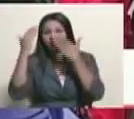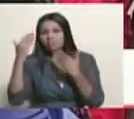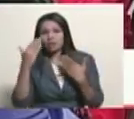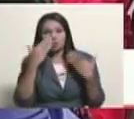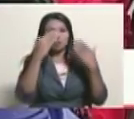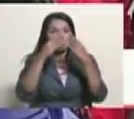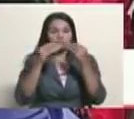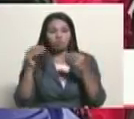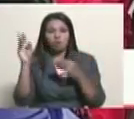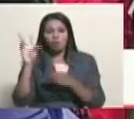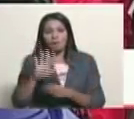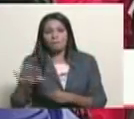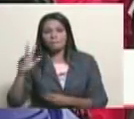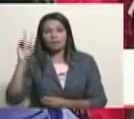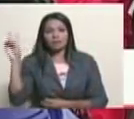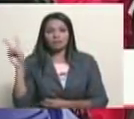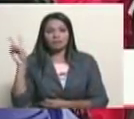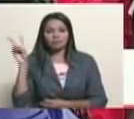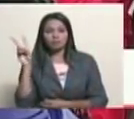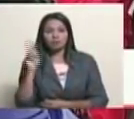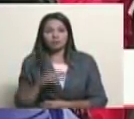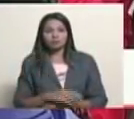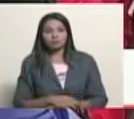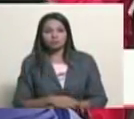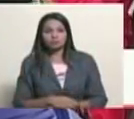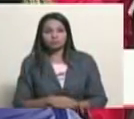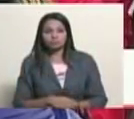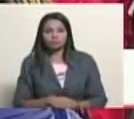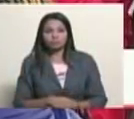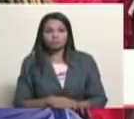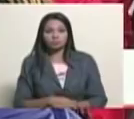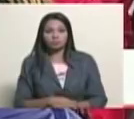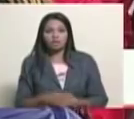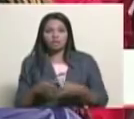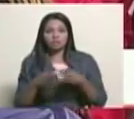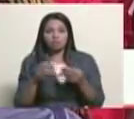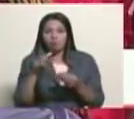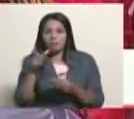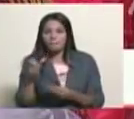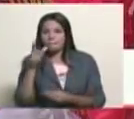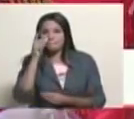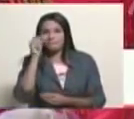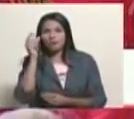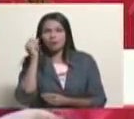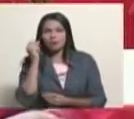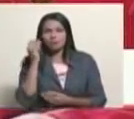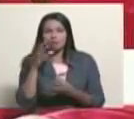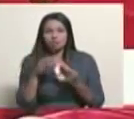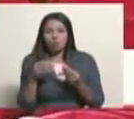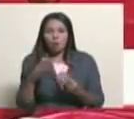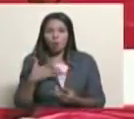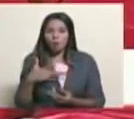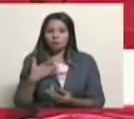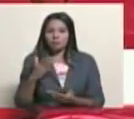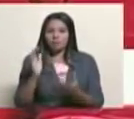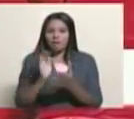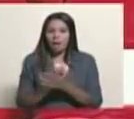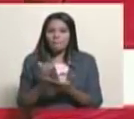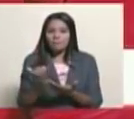país a los militantes, a las militantes, a los simpatizantes, a los